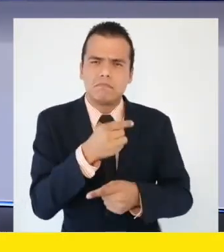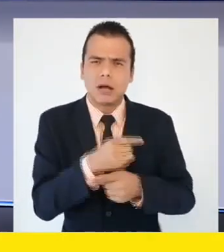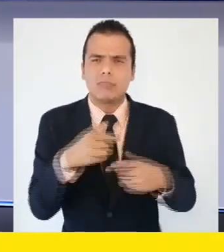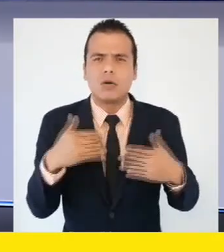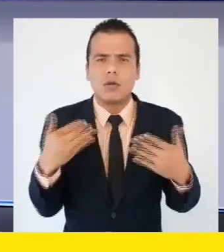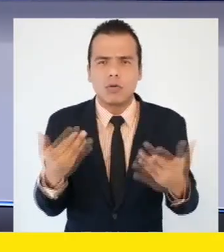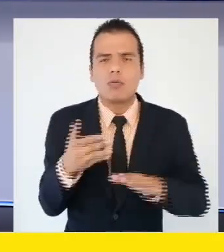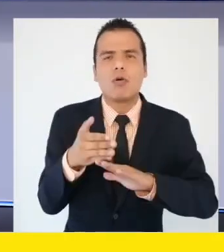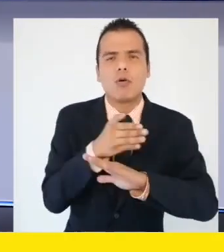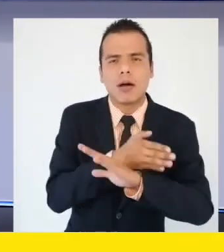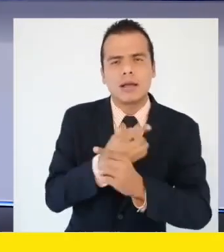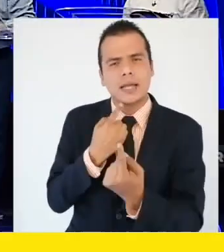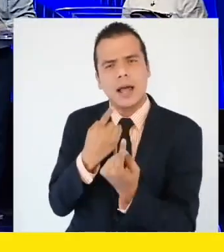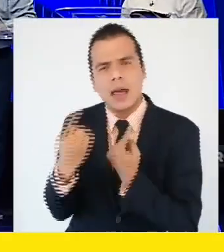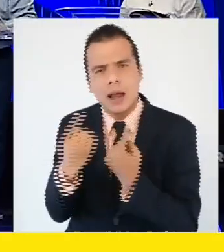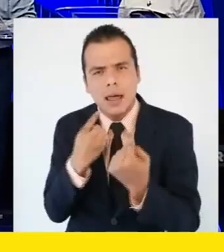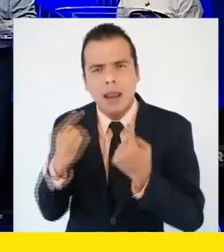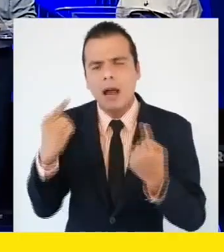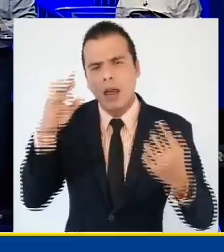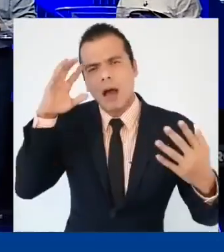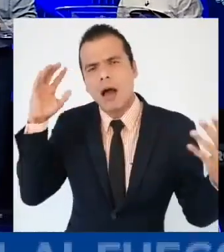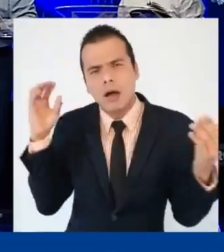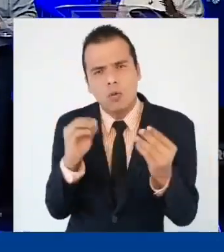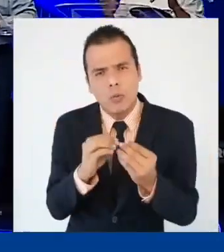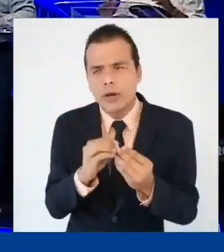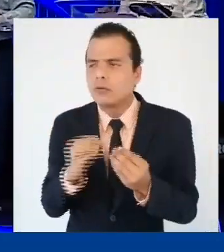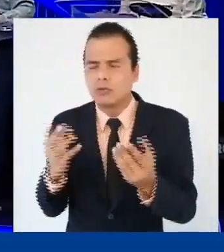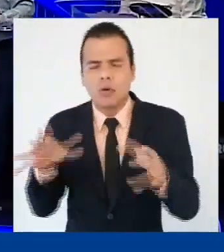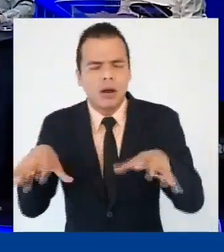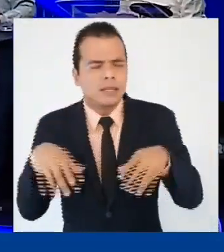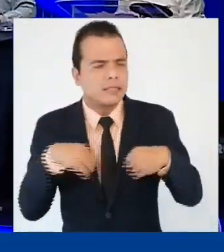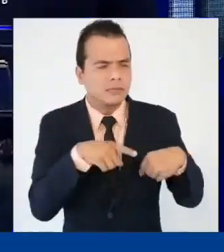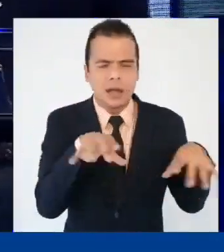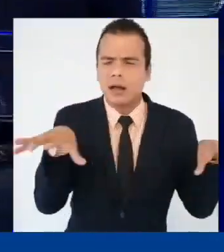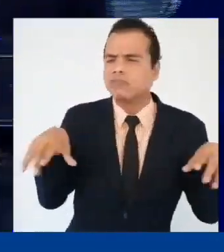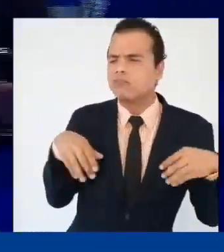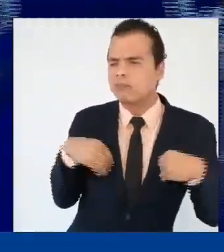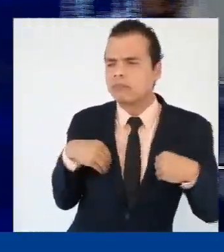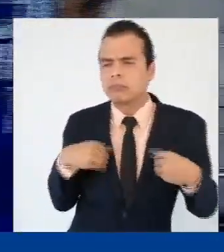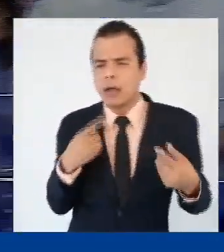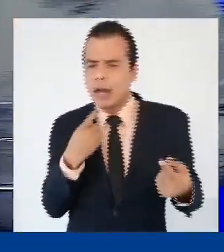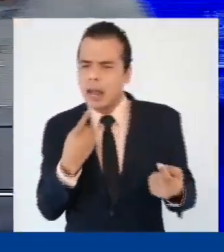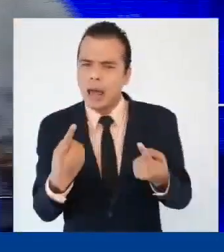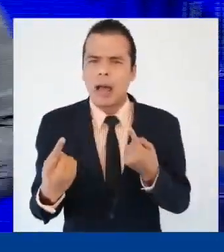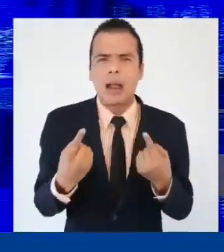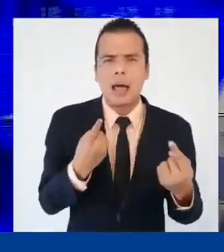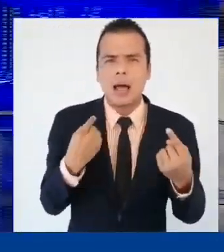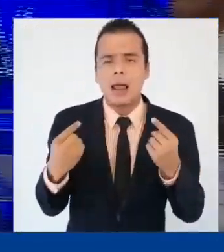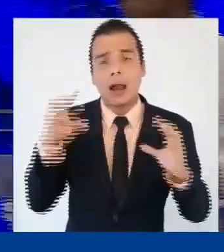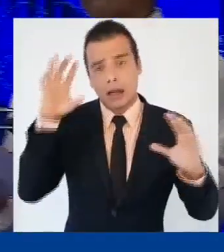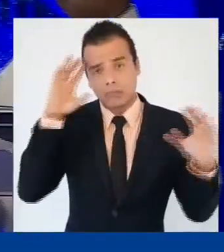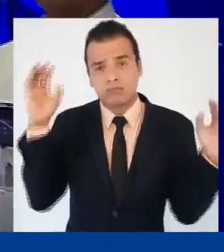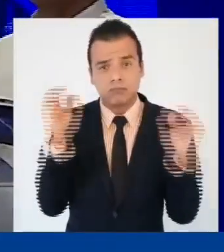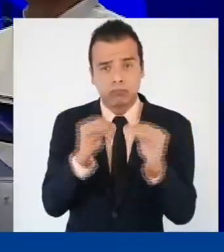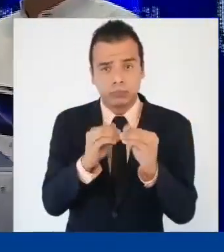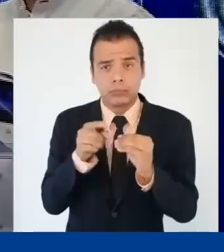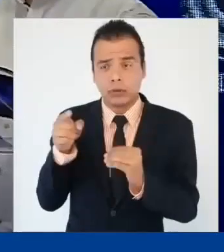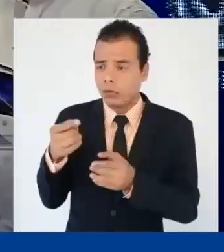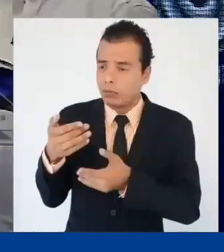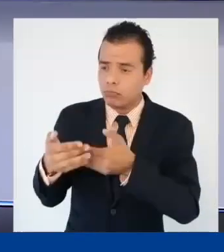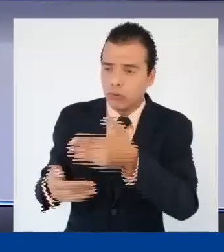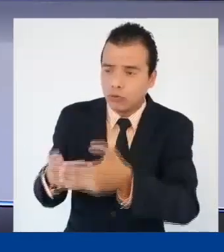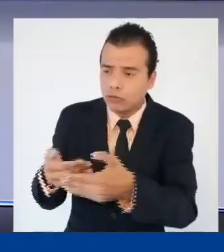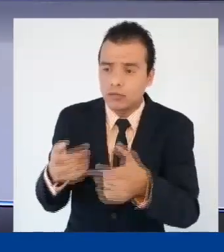tema de los sometimientos y el tema de la confrontación. Nosotros preferimos el diálogo y avalamos 100% que se hable,